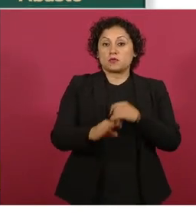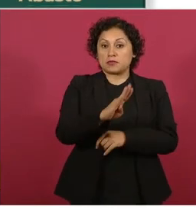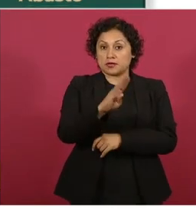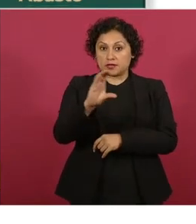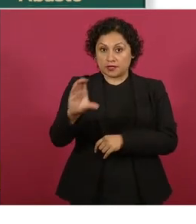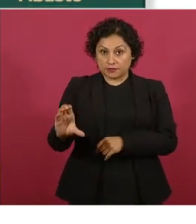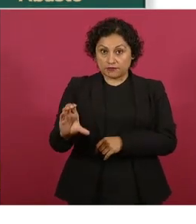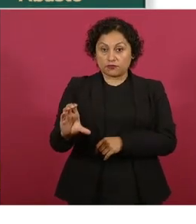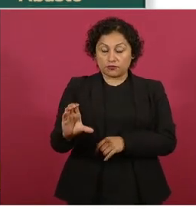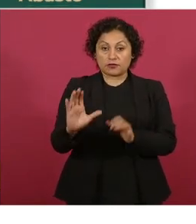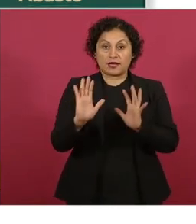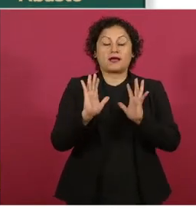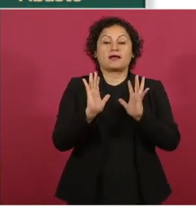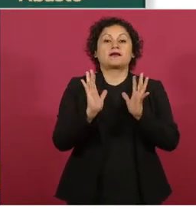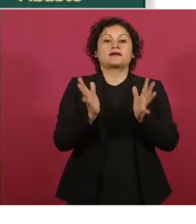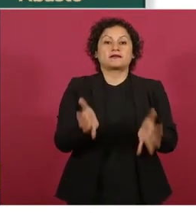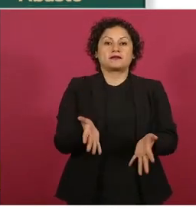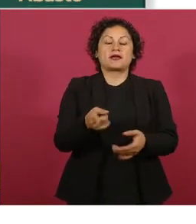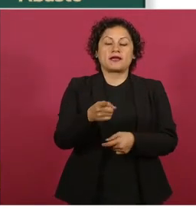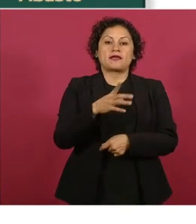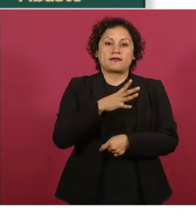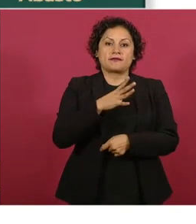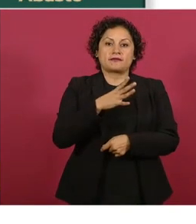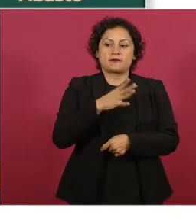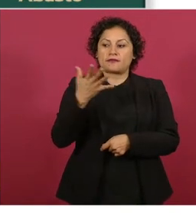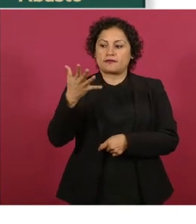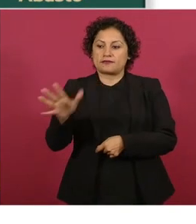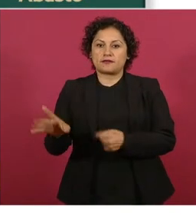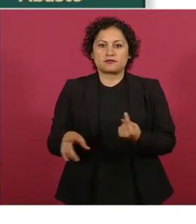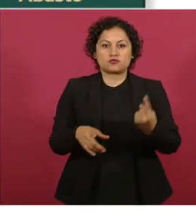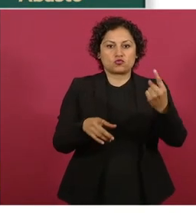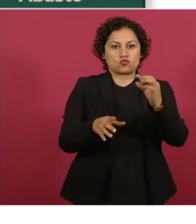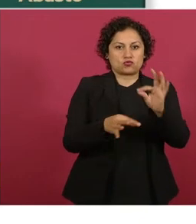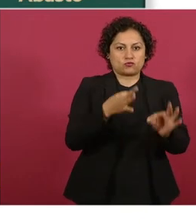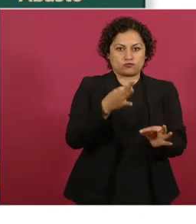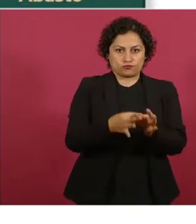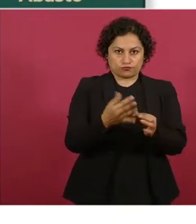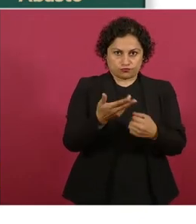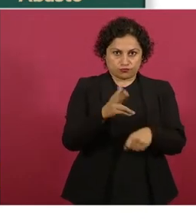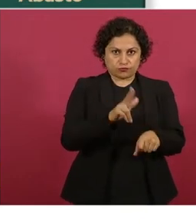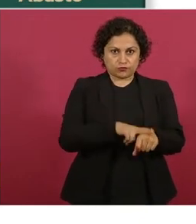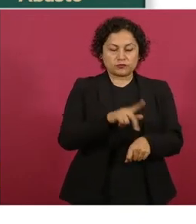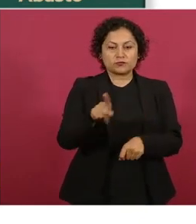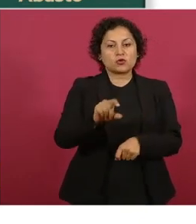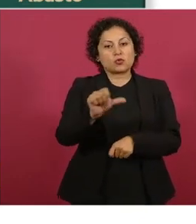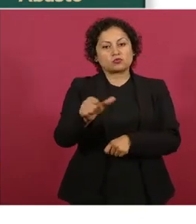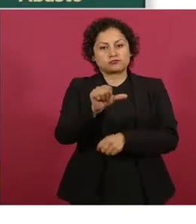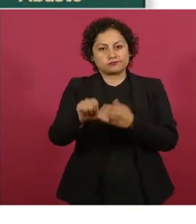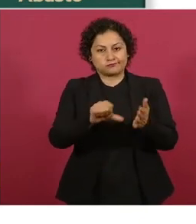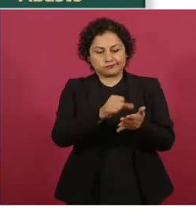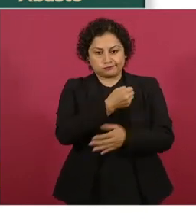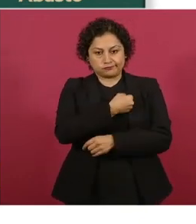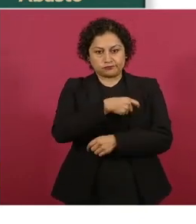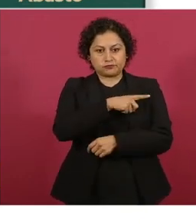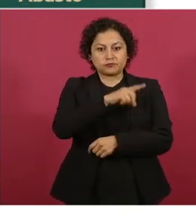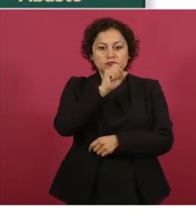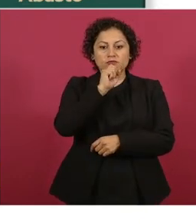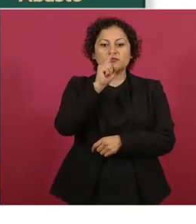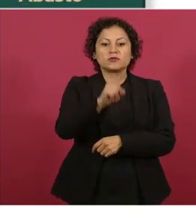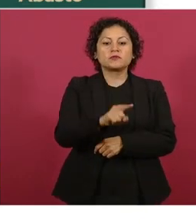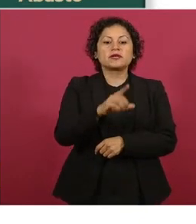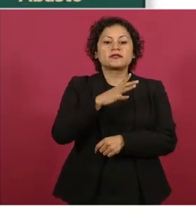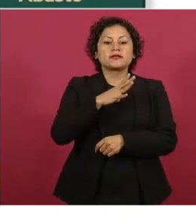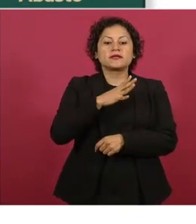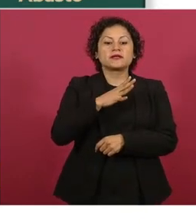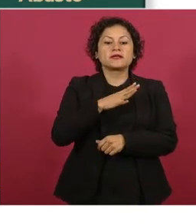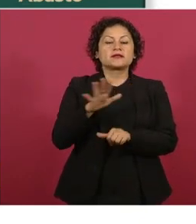está operando ya en 1 de los 10 hospitales y en 15 de 193 centros de salud. Se tienen 619 claves autorizadas y